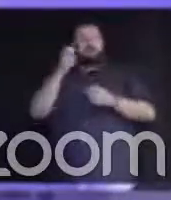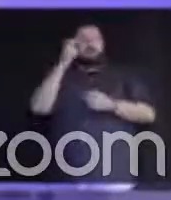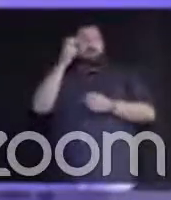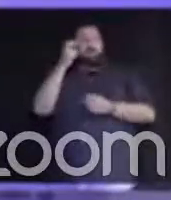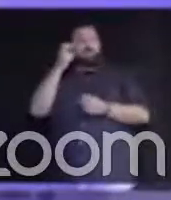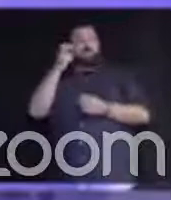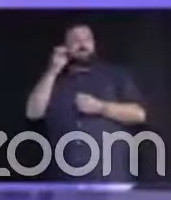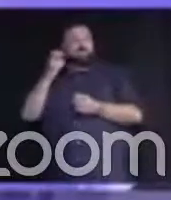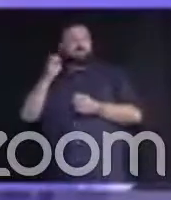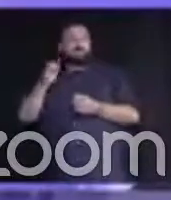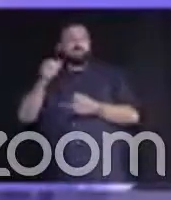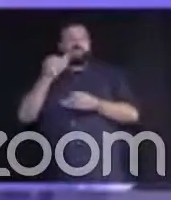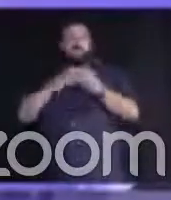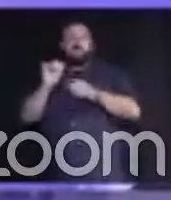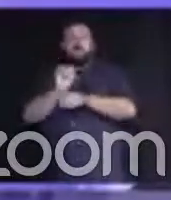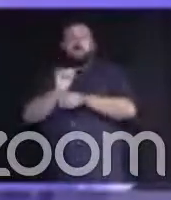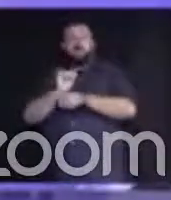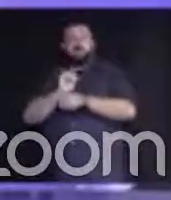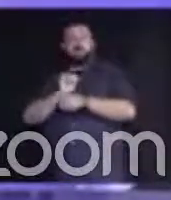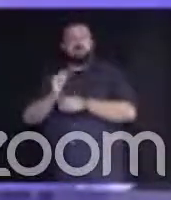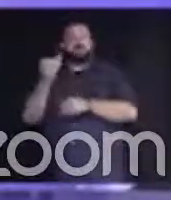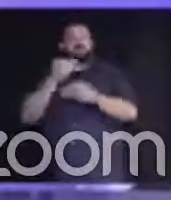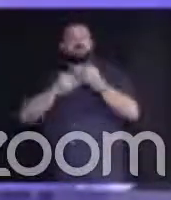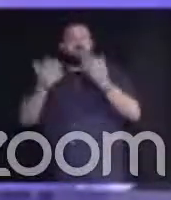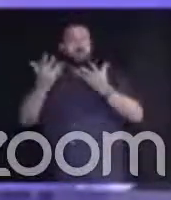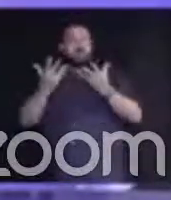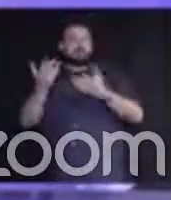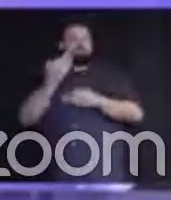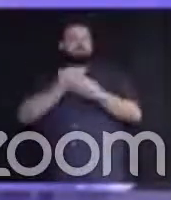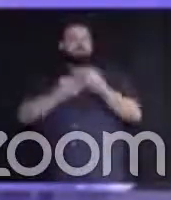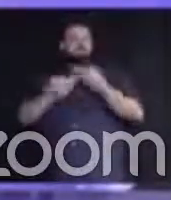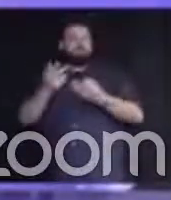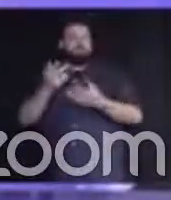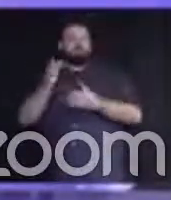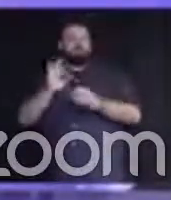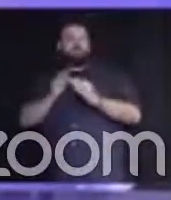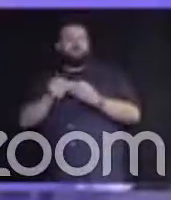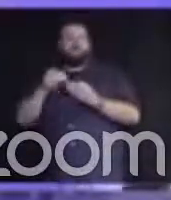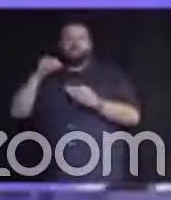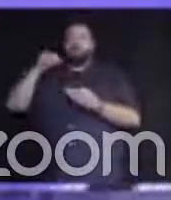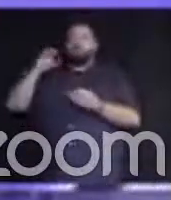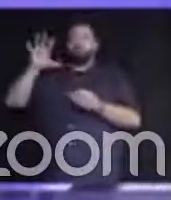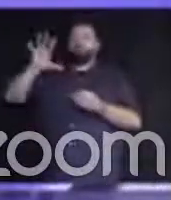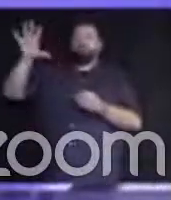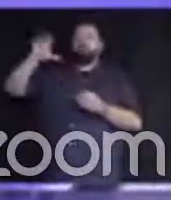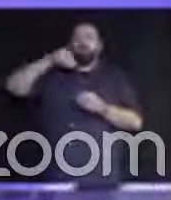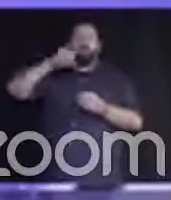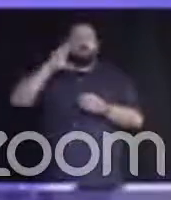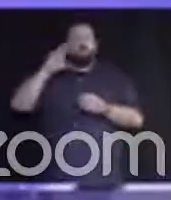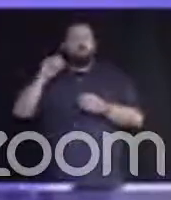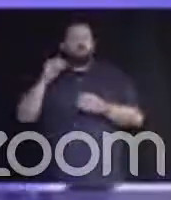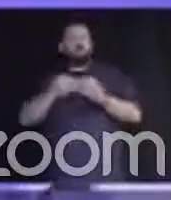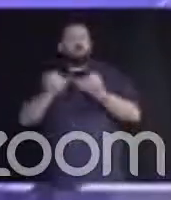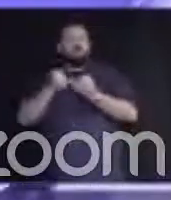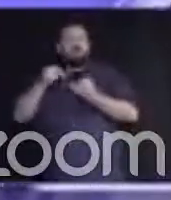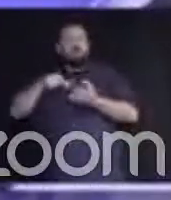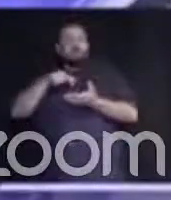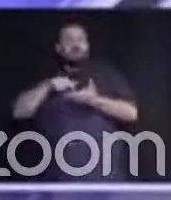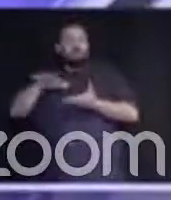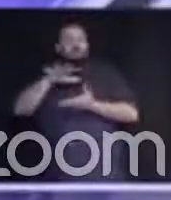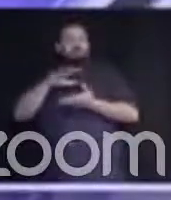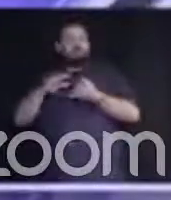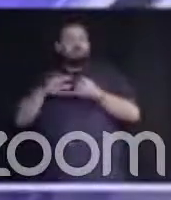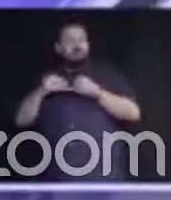que esa pieza de arte es de un artista local que lo hizo al estilo de los muros que hay acá en el downtown de